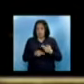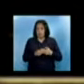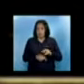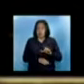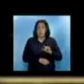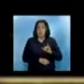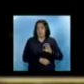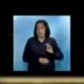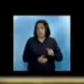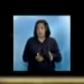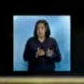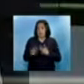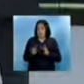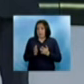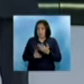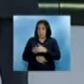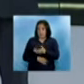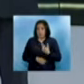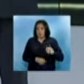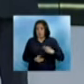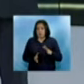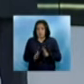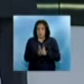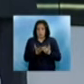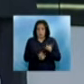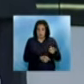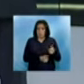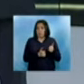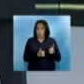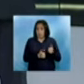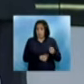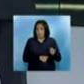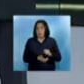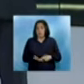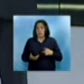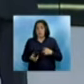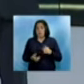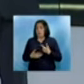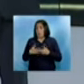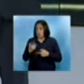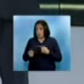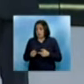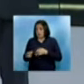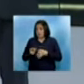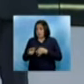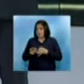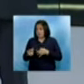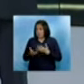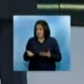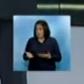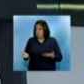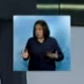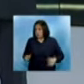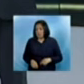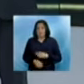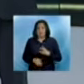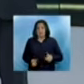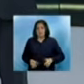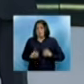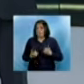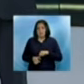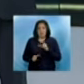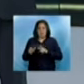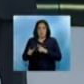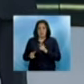Inés, un libro sobre la guerra civil española. Este es un libro muy bueno porque lo que hace, lo acabo de comenzar, es describe situaciones cotidianas de la vida de varias personas de